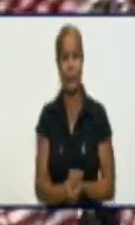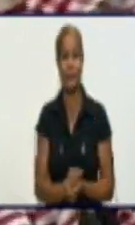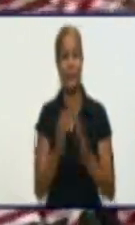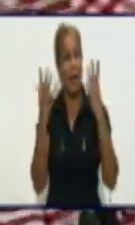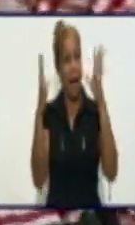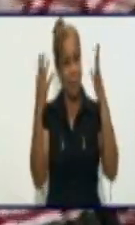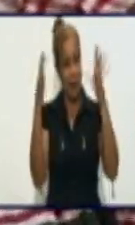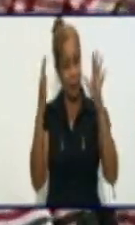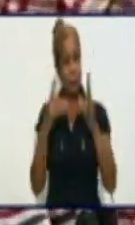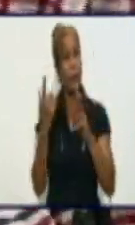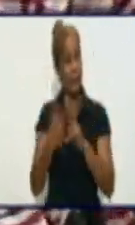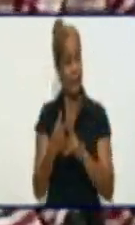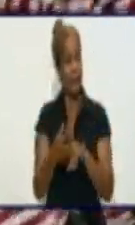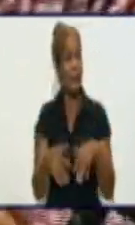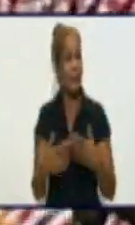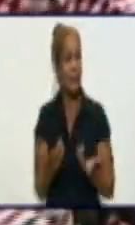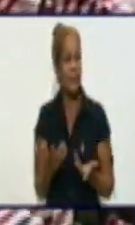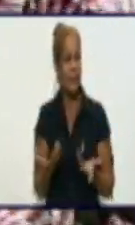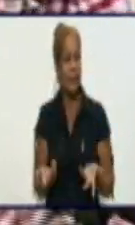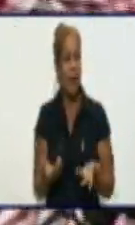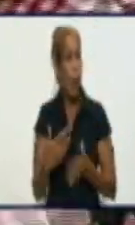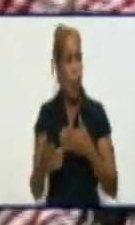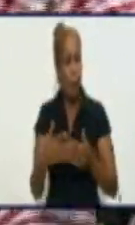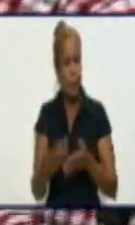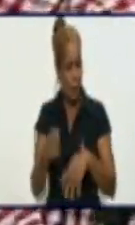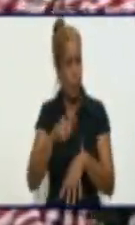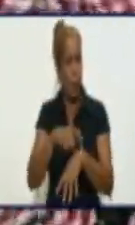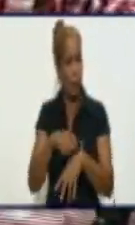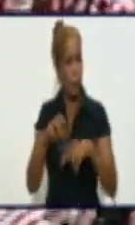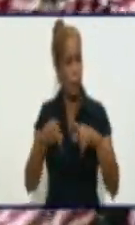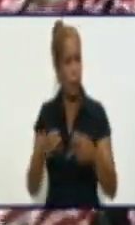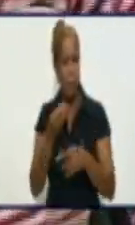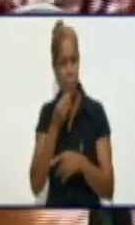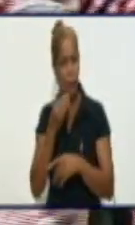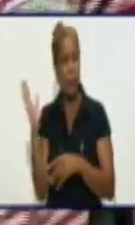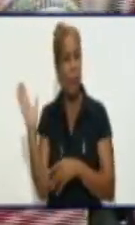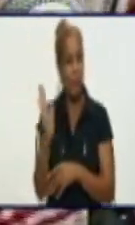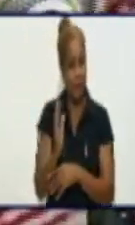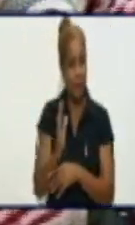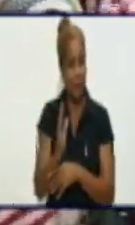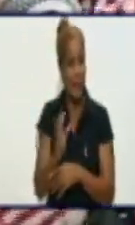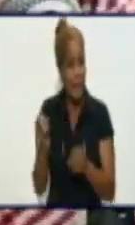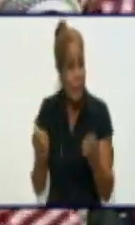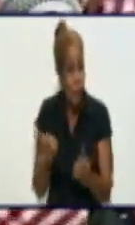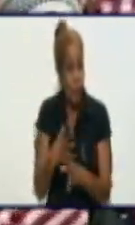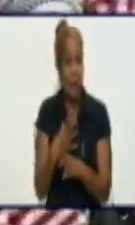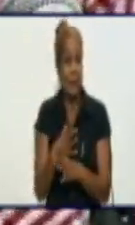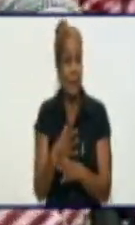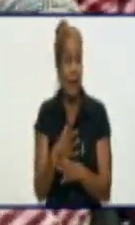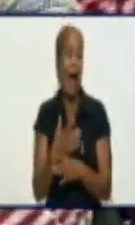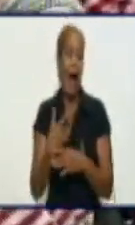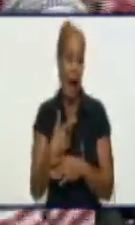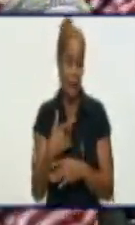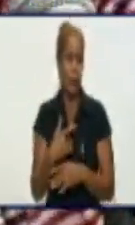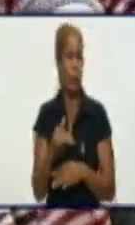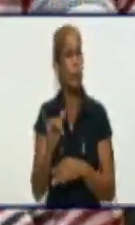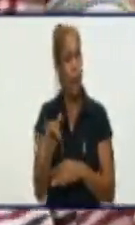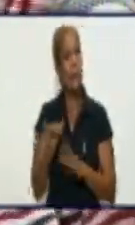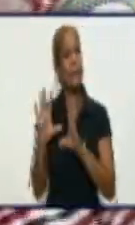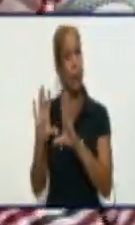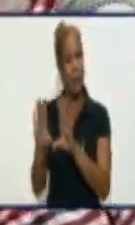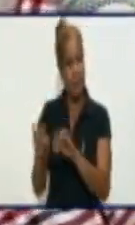Y Jorgito, en cualquier momento estamos aquí y acompañándote de nuevo. Bueno, yo eso lo iba a decir, es que ya